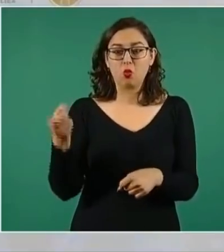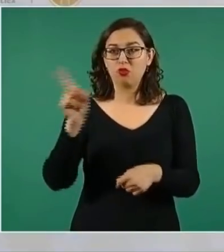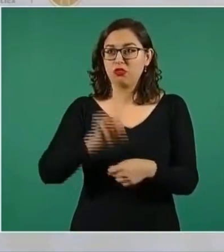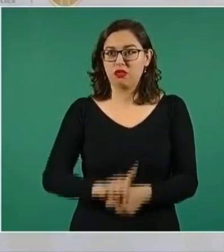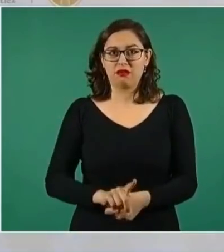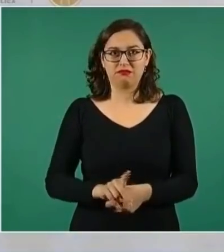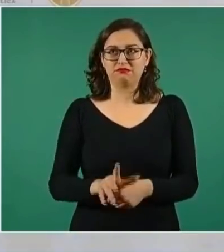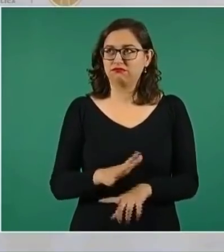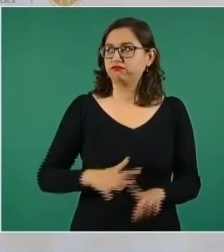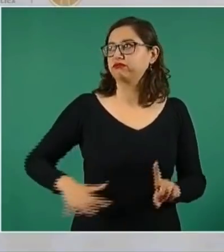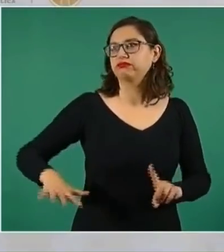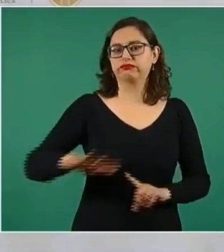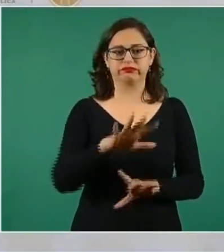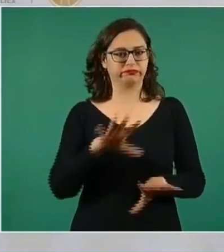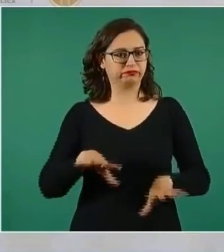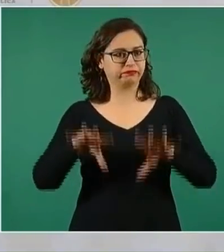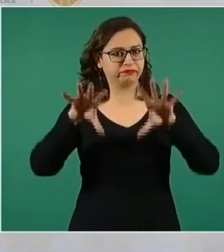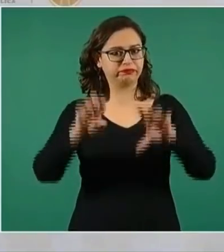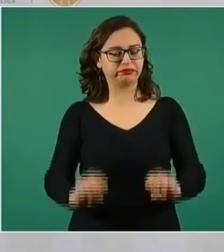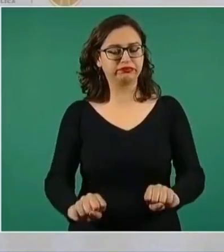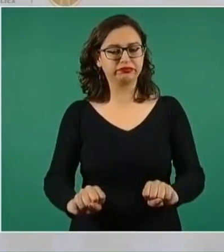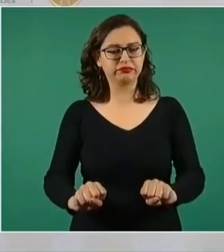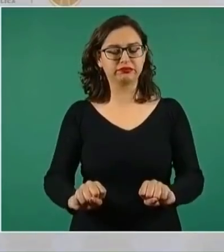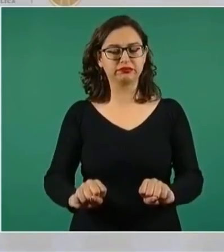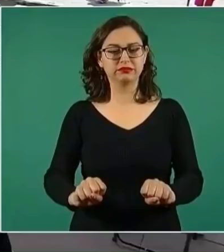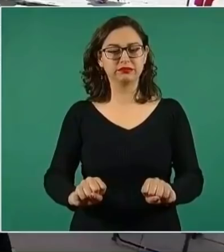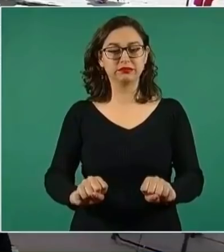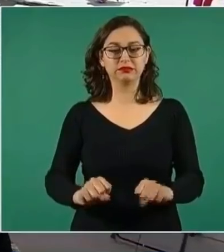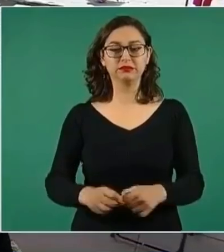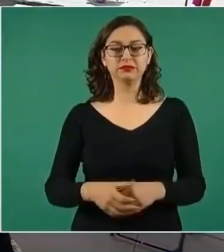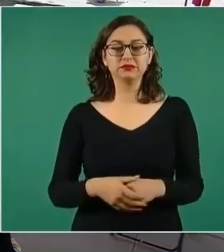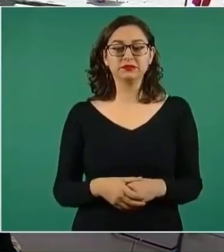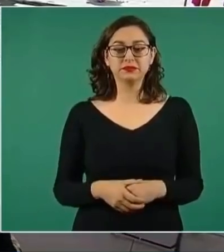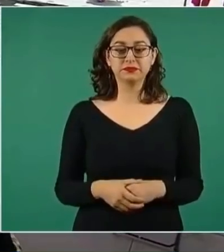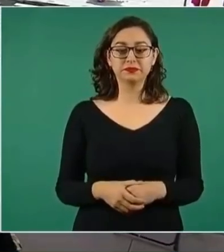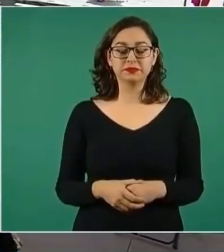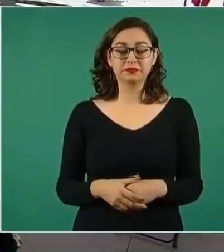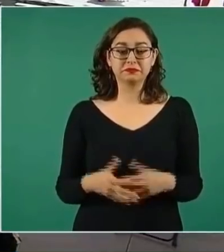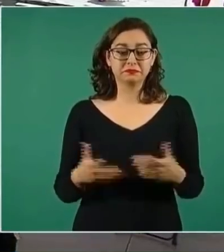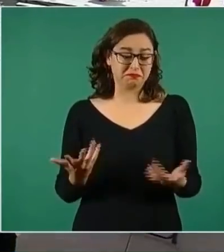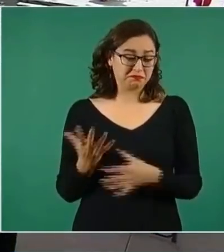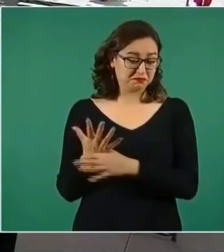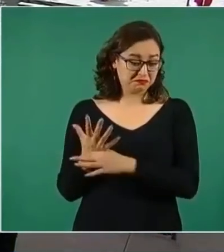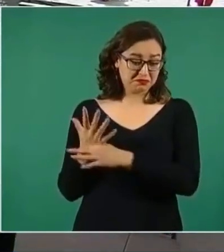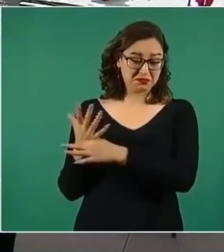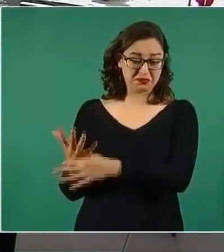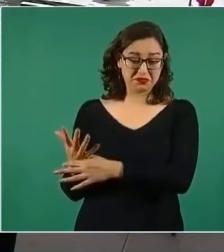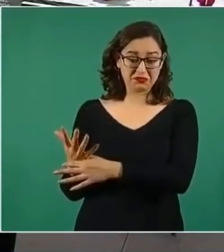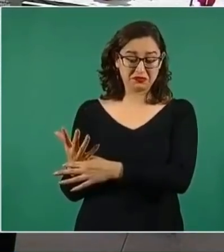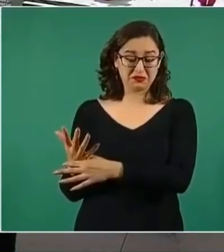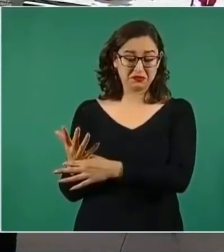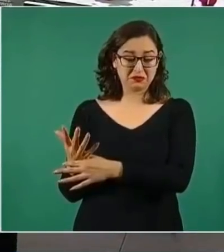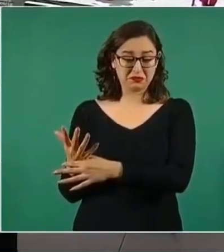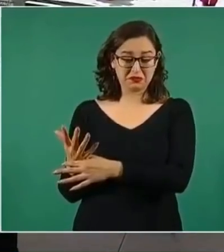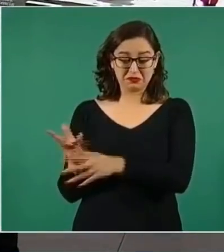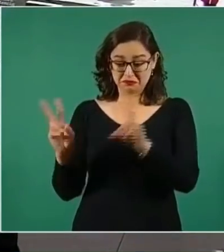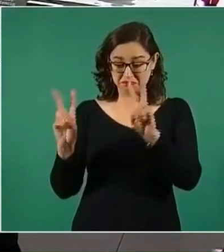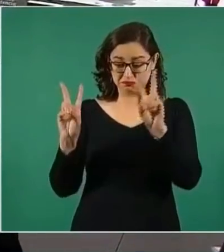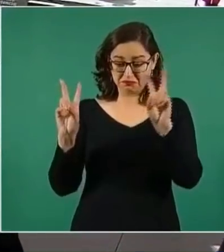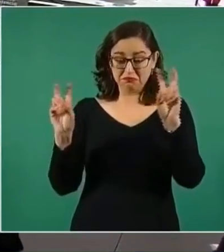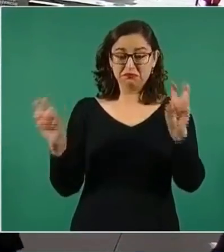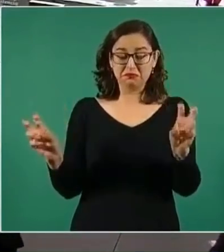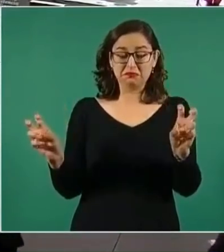toma de Tenochtitlán, según el cual, cito textualmente,